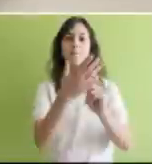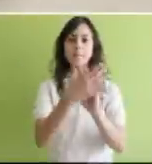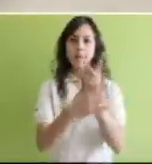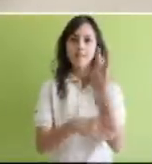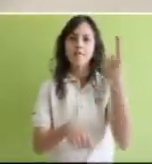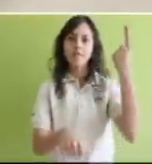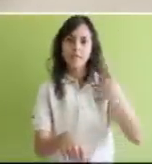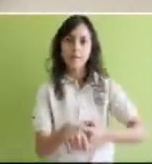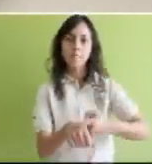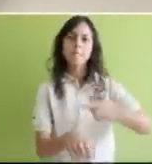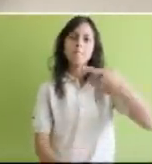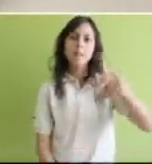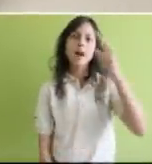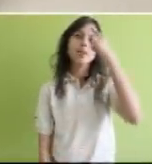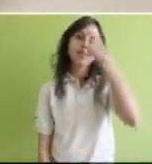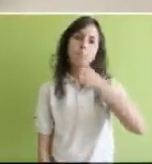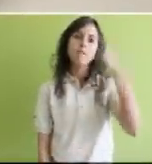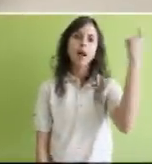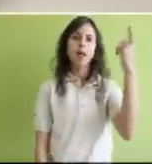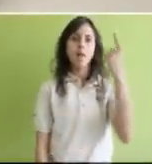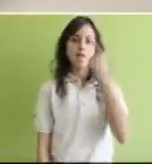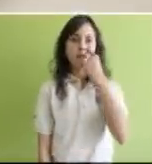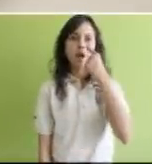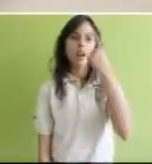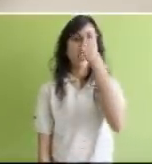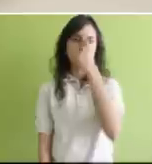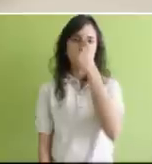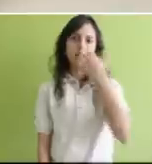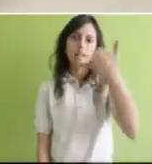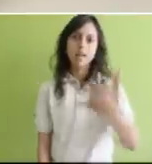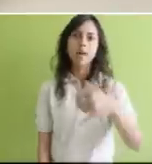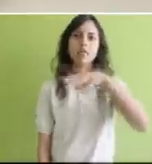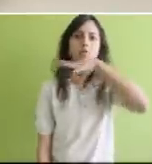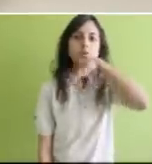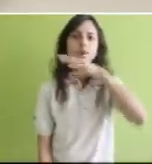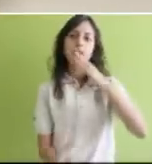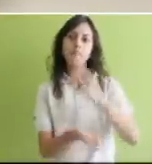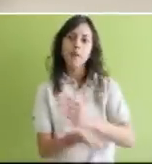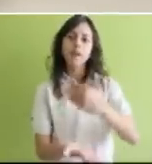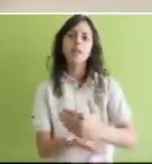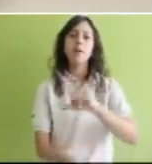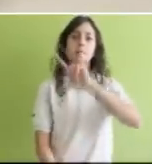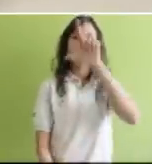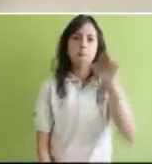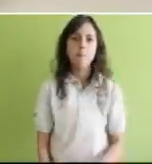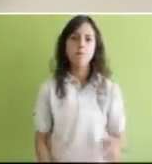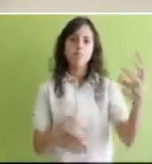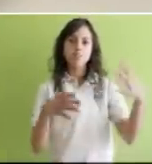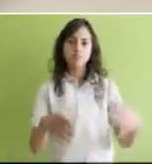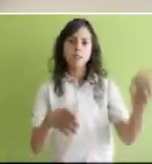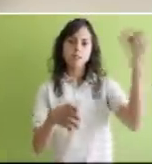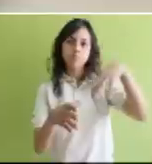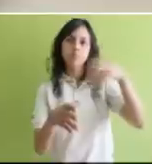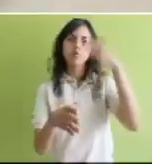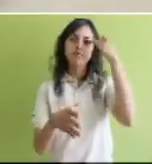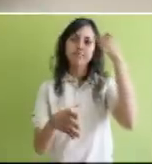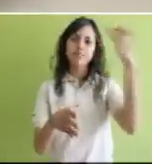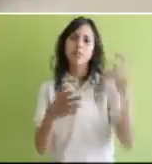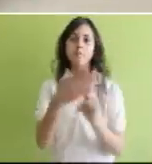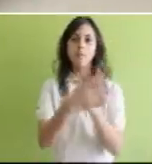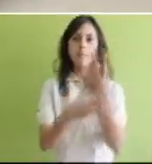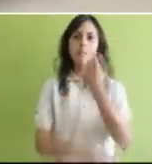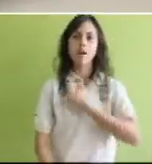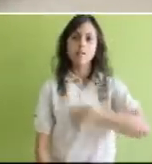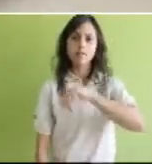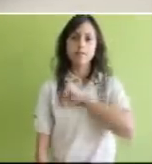Para nuestra plantita enferma, machacamos muy bien unos dientes de ajo con pedazos de cebolla. Lo pusimos en la tierra de la